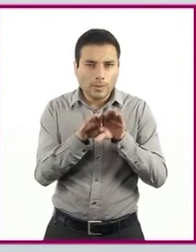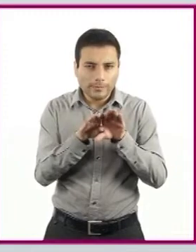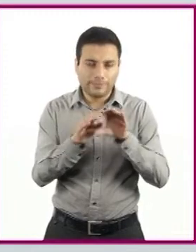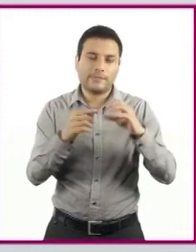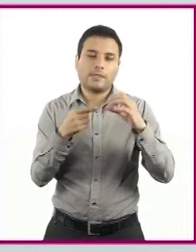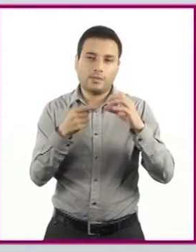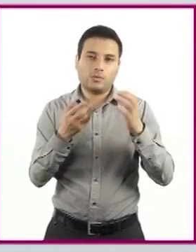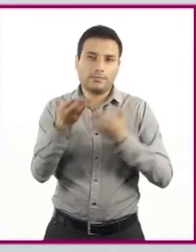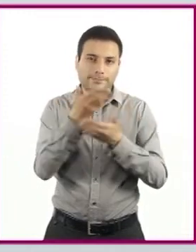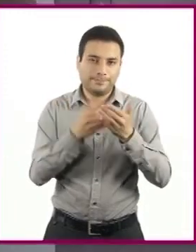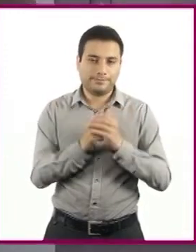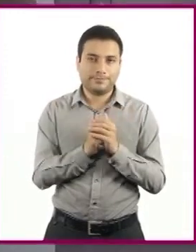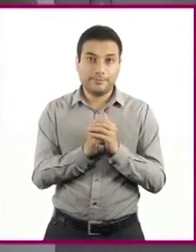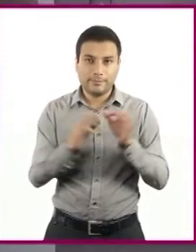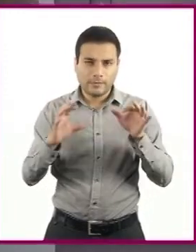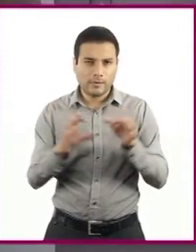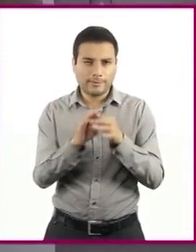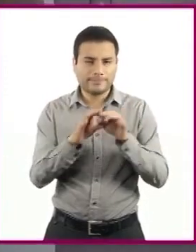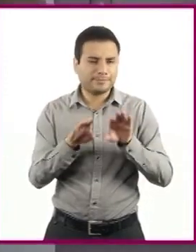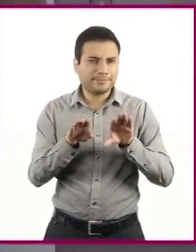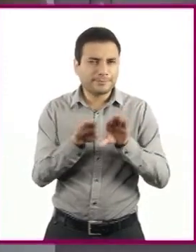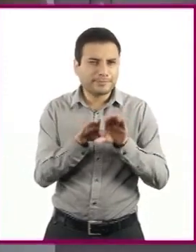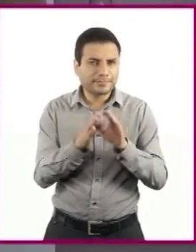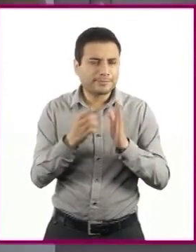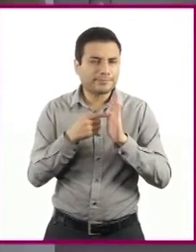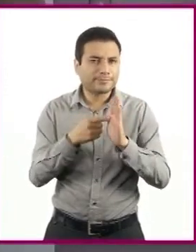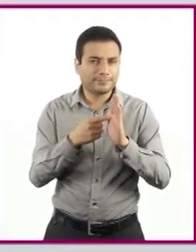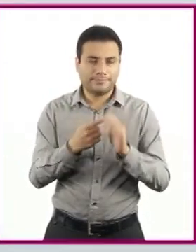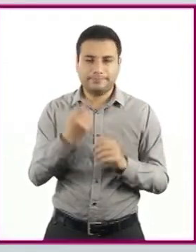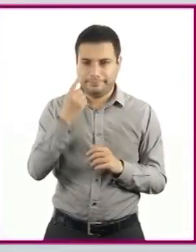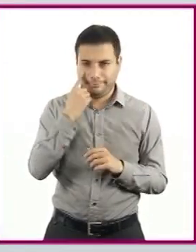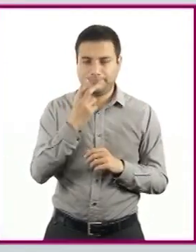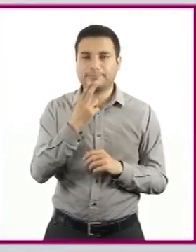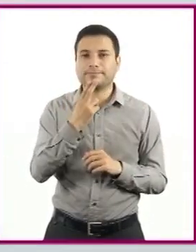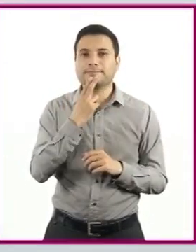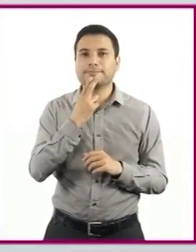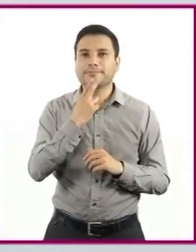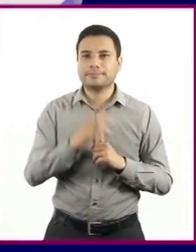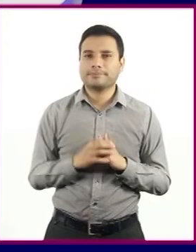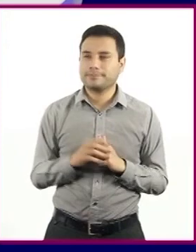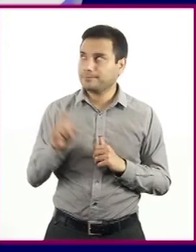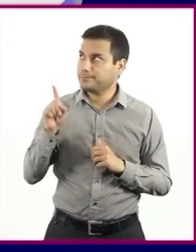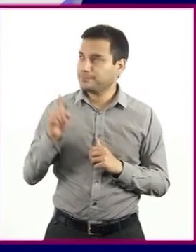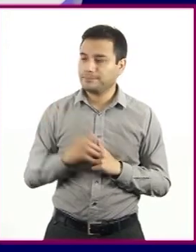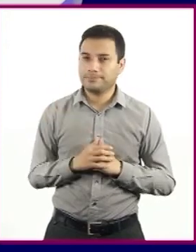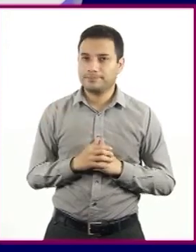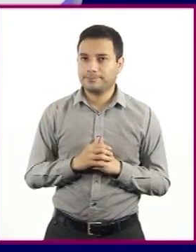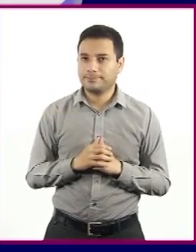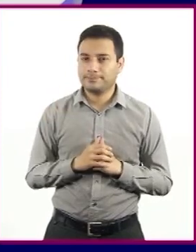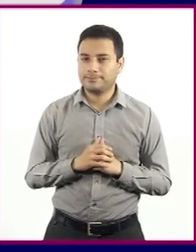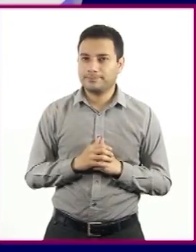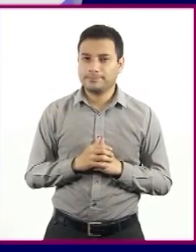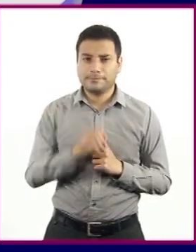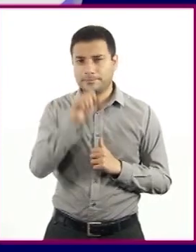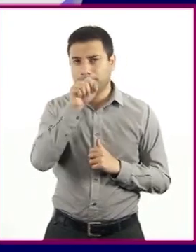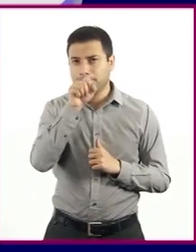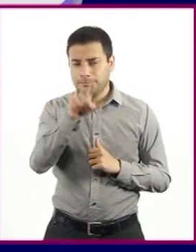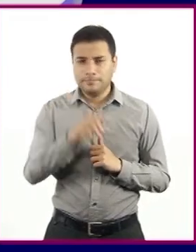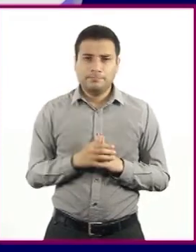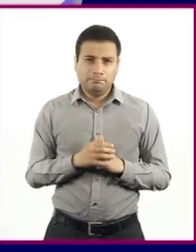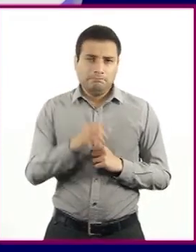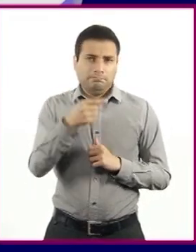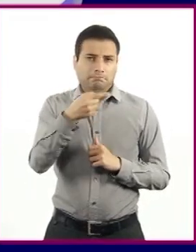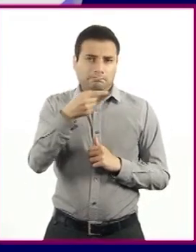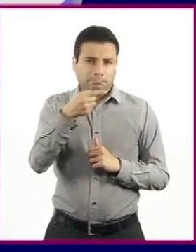electrones. Su unión se representa de la siguiente manera utilizando la estructura de Lewis. También se puede representar con una